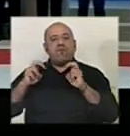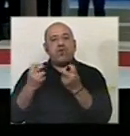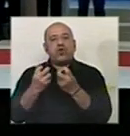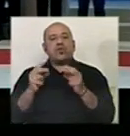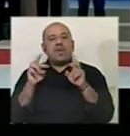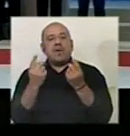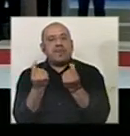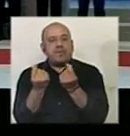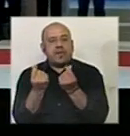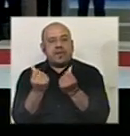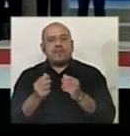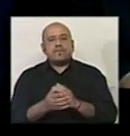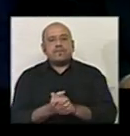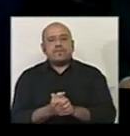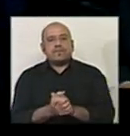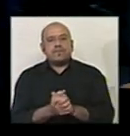Financiera.